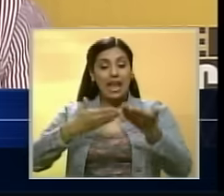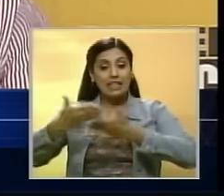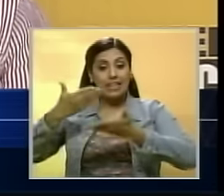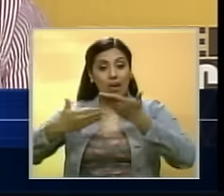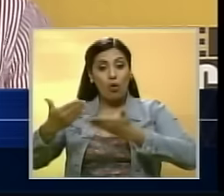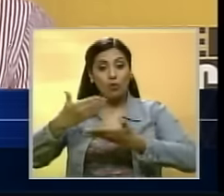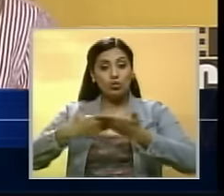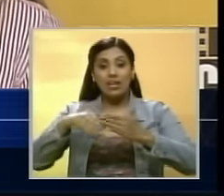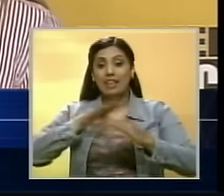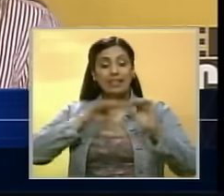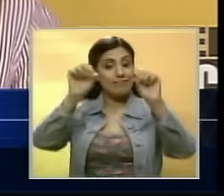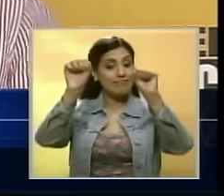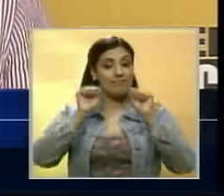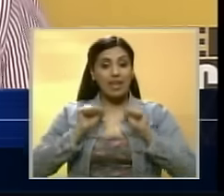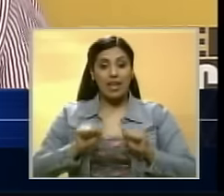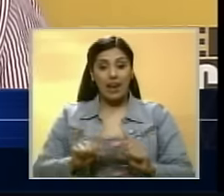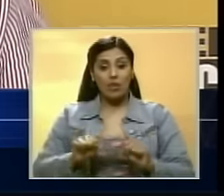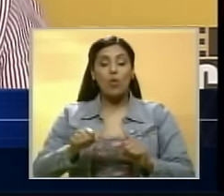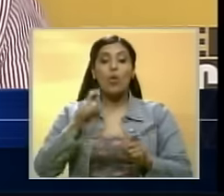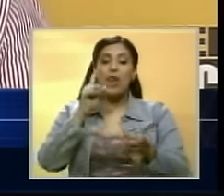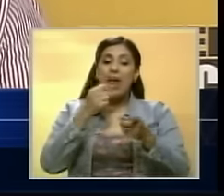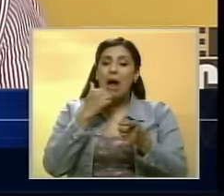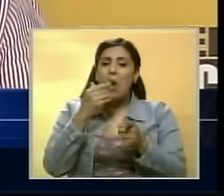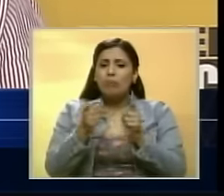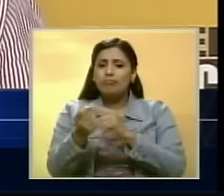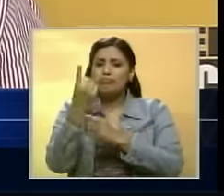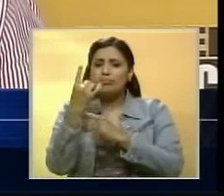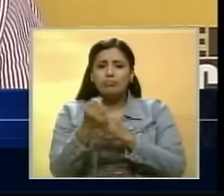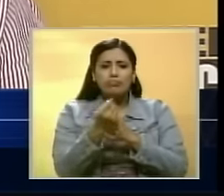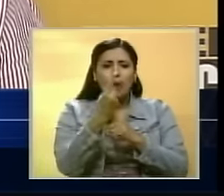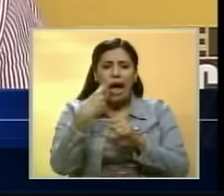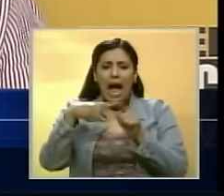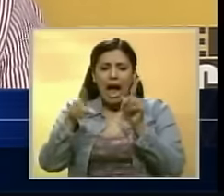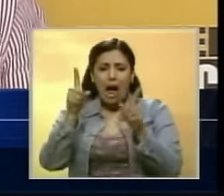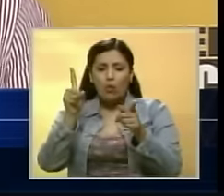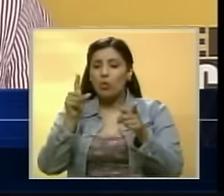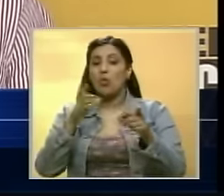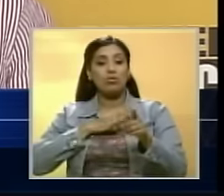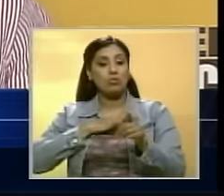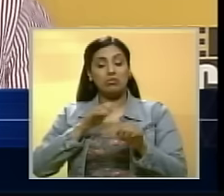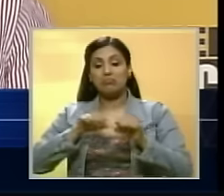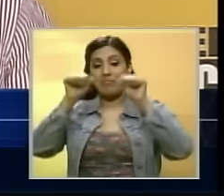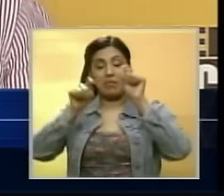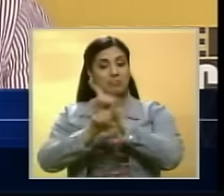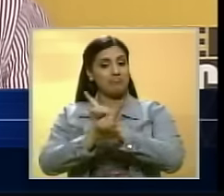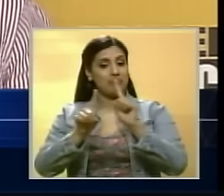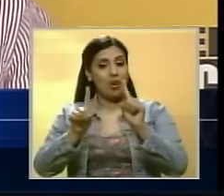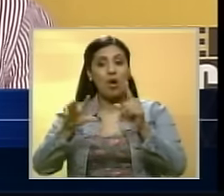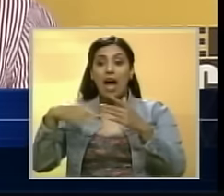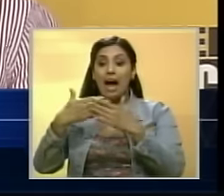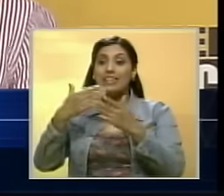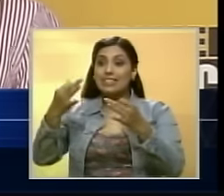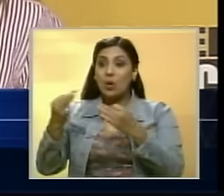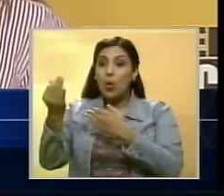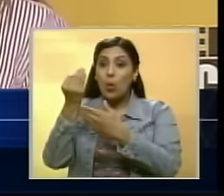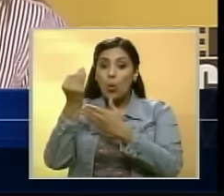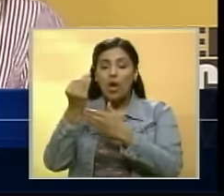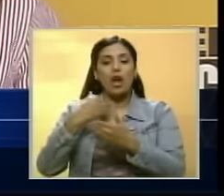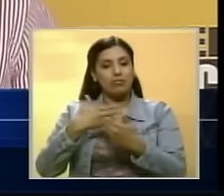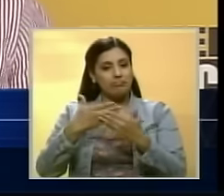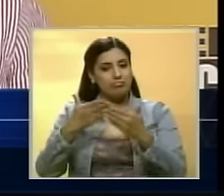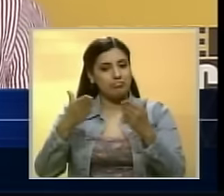comerciales están cerrados y los pocos que quedan eh entiendo que no van a abrir las puertas hasta que no se les garantice